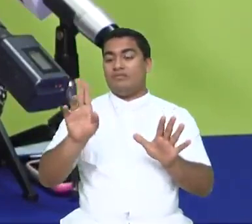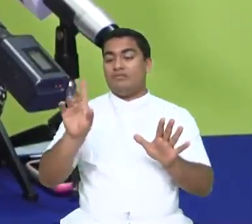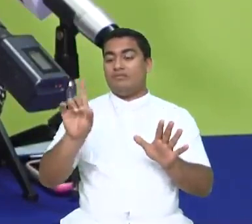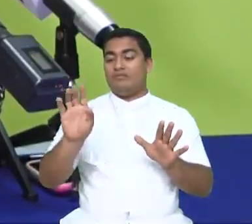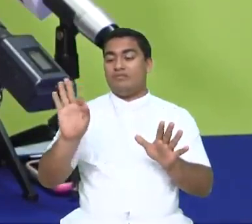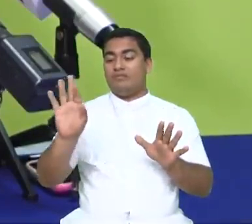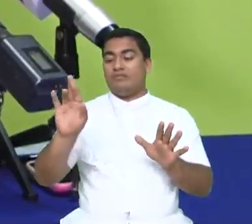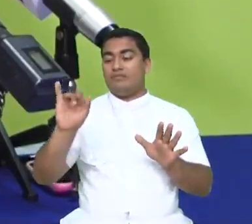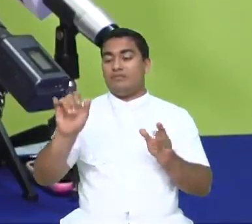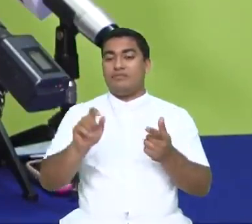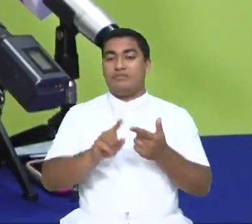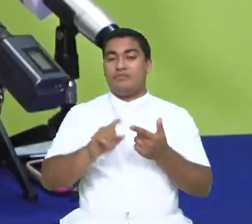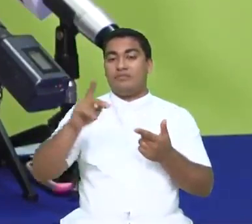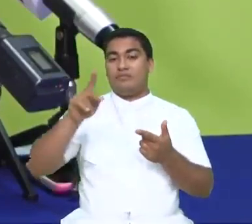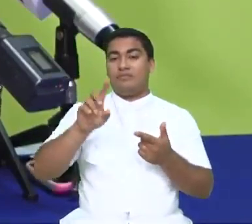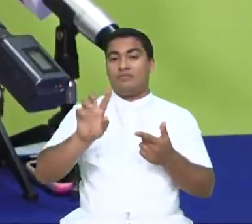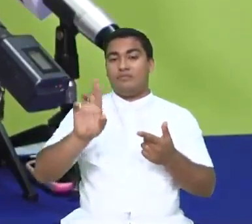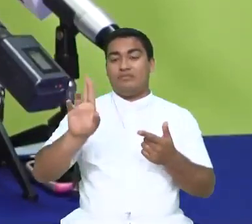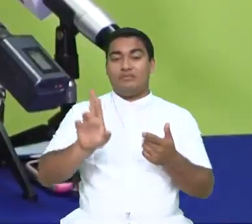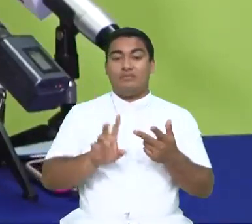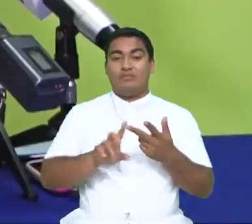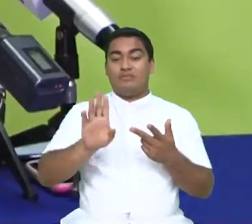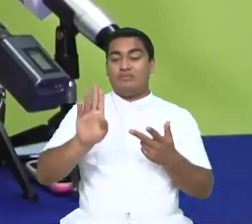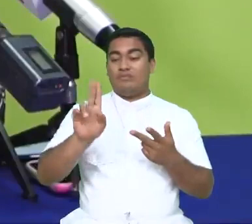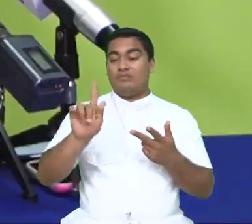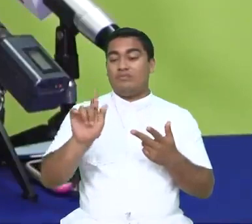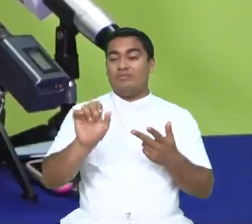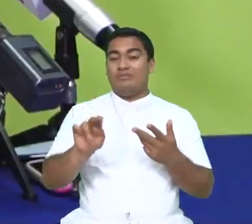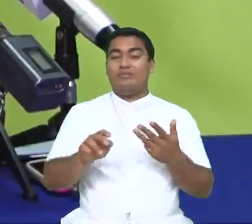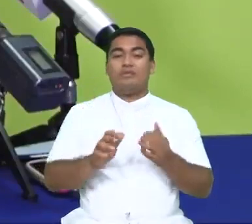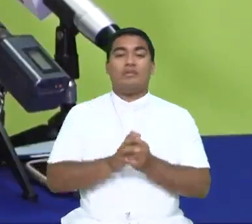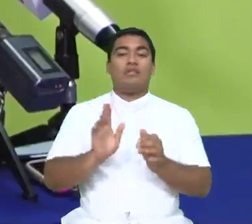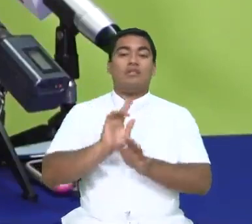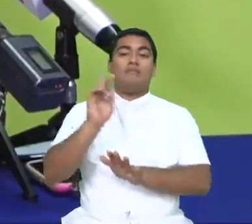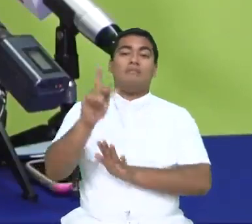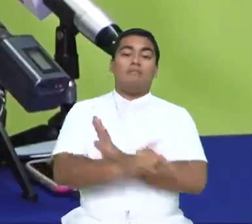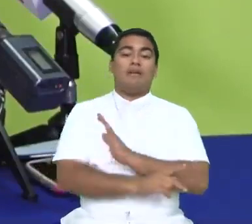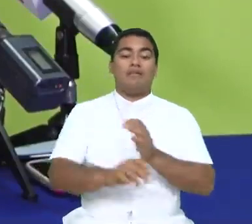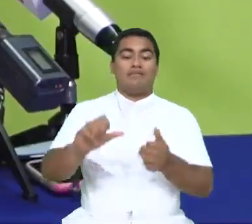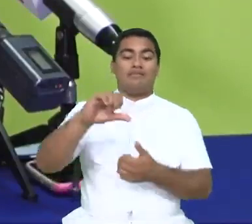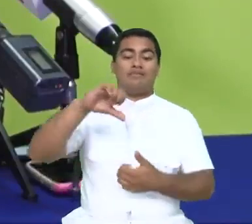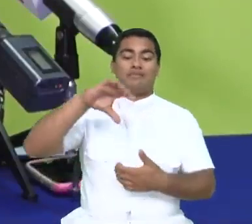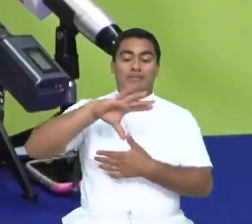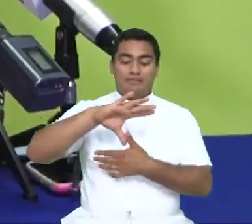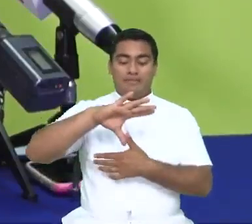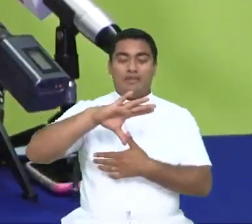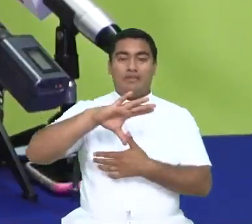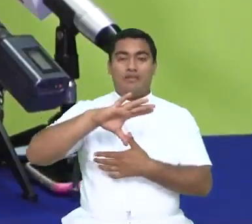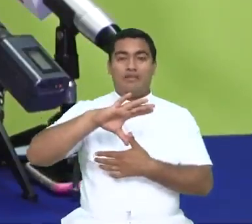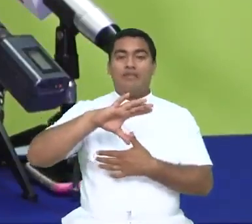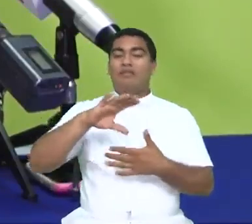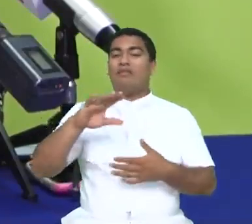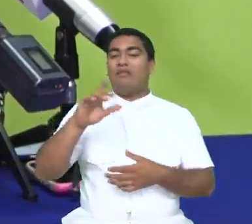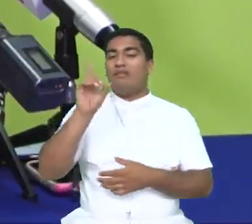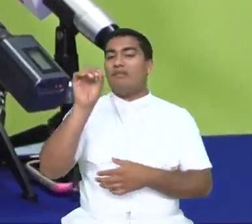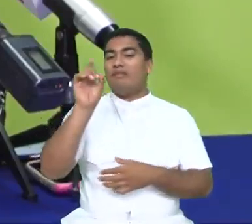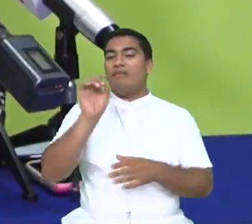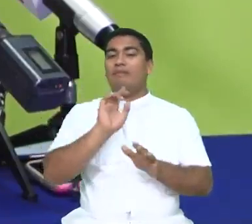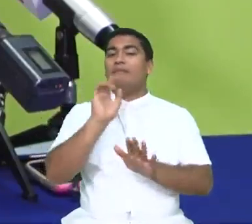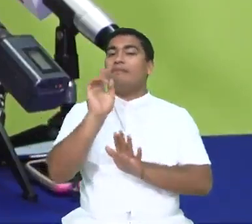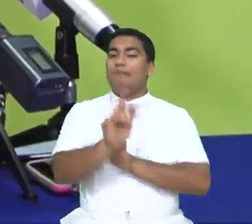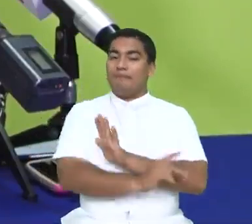Herzegovina, Perú y Bután. Países afectados a nivel de las Américas se nos hacen ya al día de hoy un total de 10